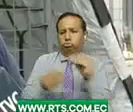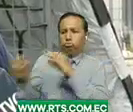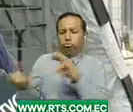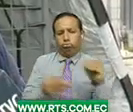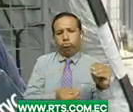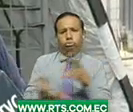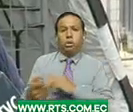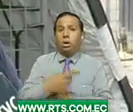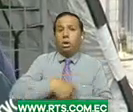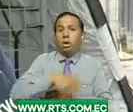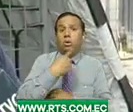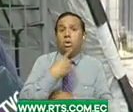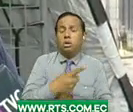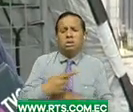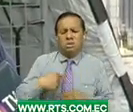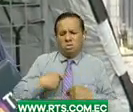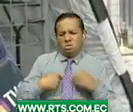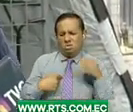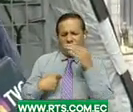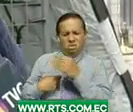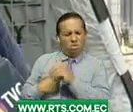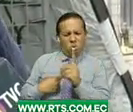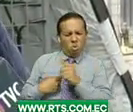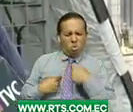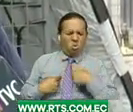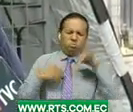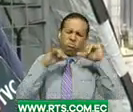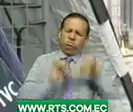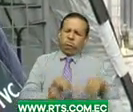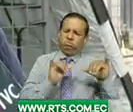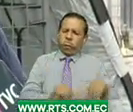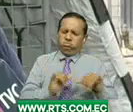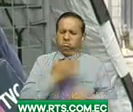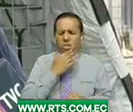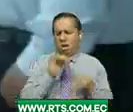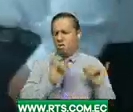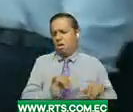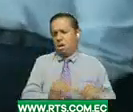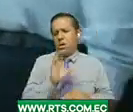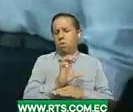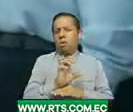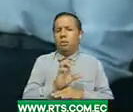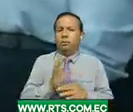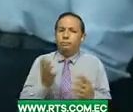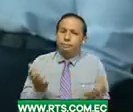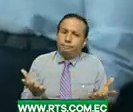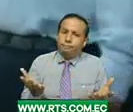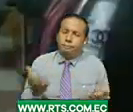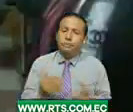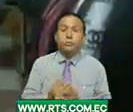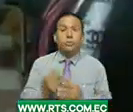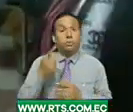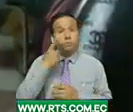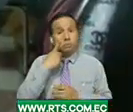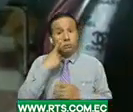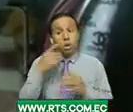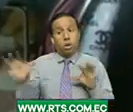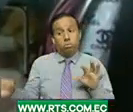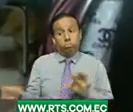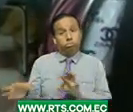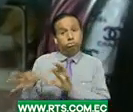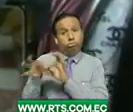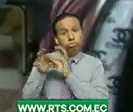dicen prefieren pagar en una cárcel aquí en Tulcán que ir a pagar en una cárcel colombiana. Se espera oficializar el convenio con una universidad